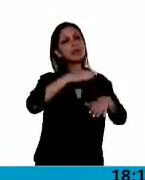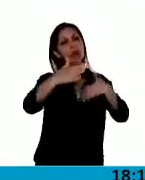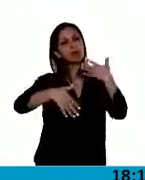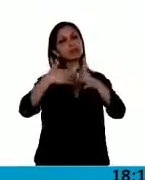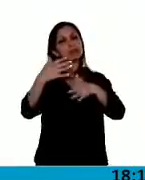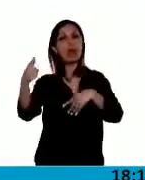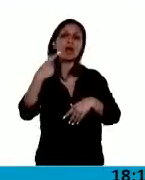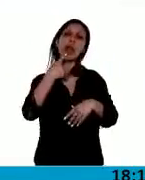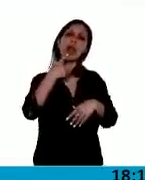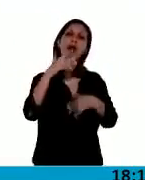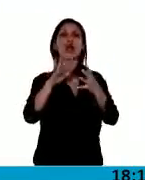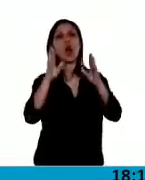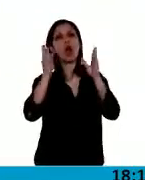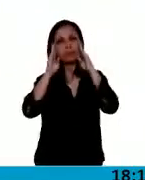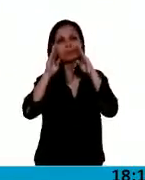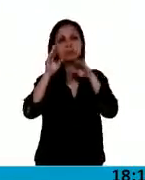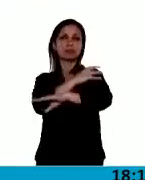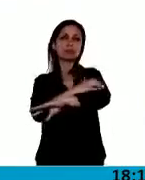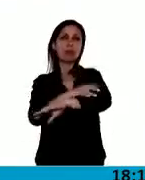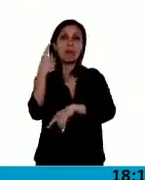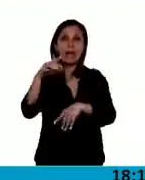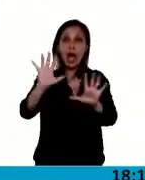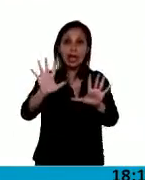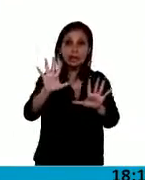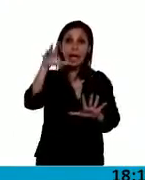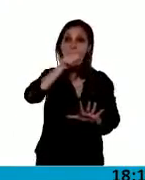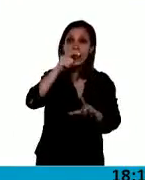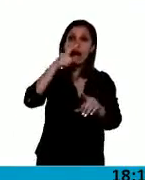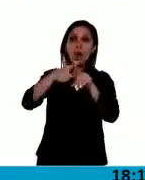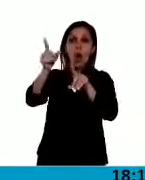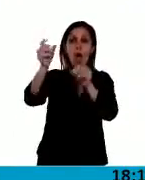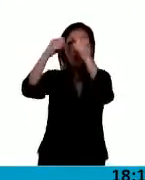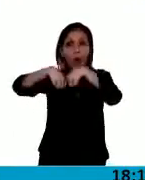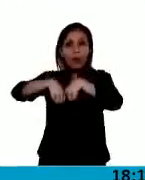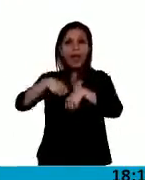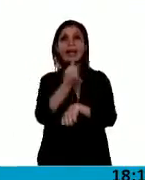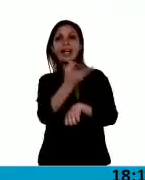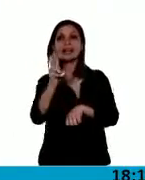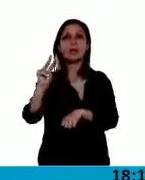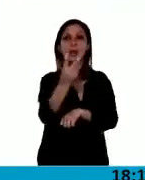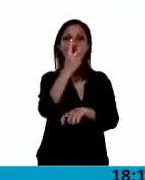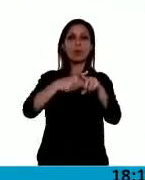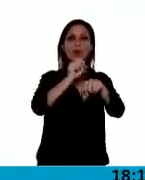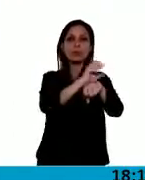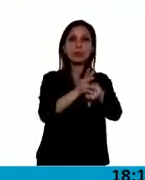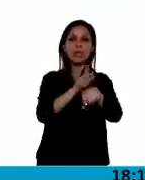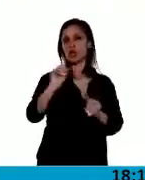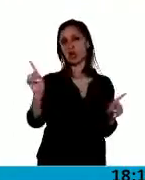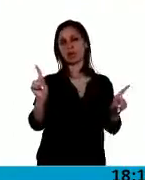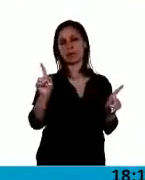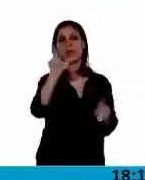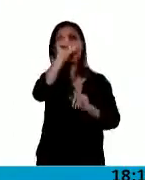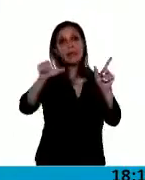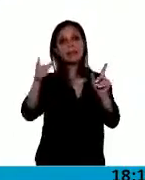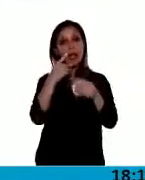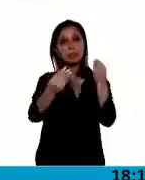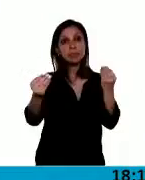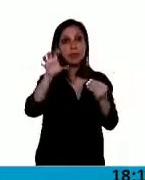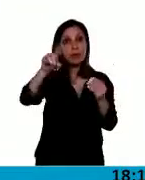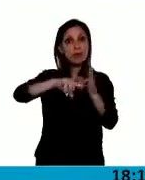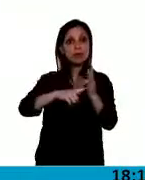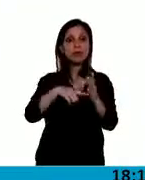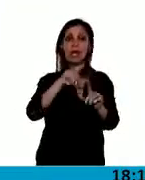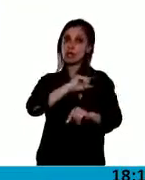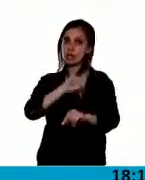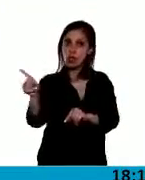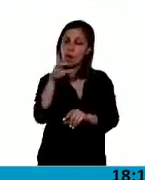vamos a tolerar que escondan los muertos por COVID. Los bonaerenses no tienen por qué tolerarlo y nosotros no lo vamos a permitir.